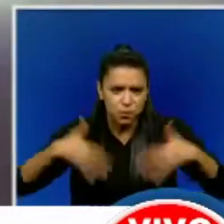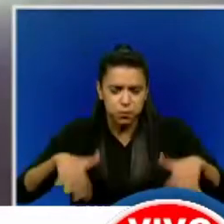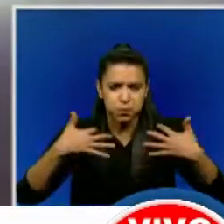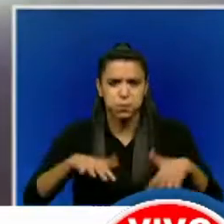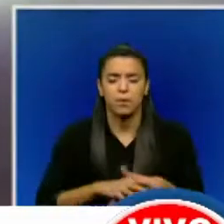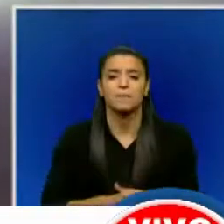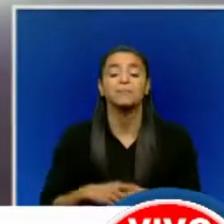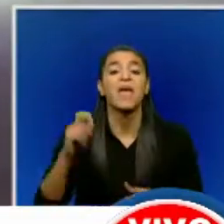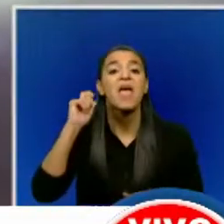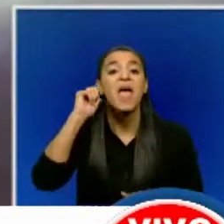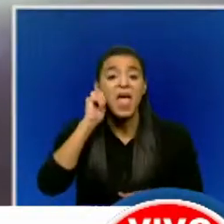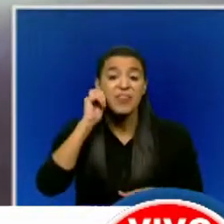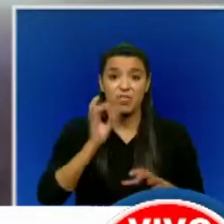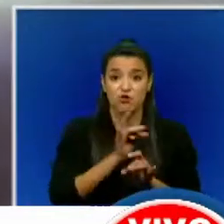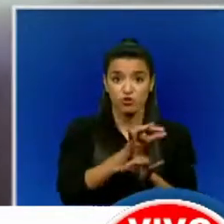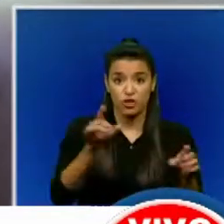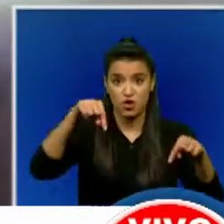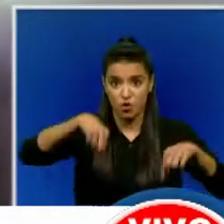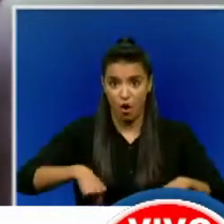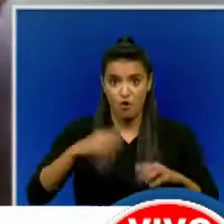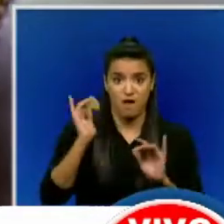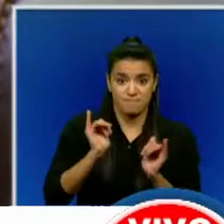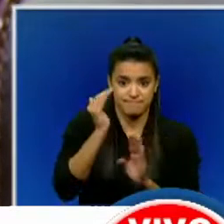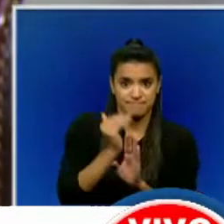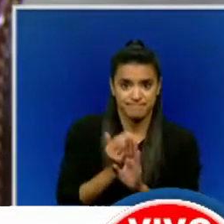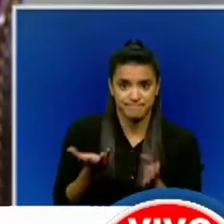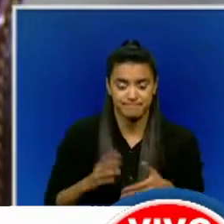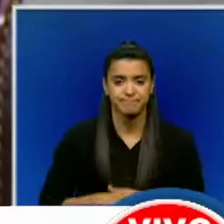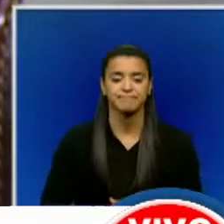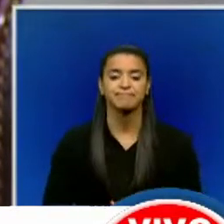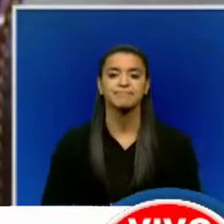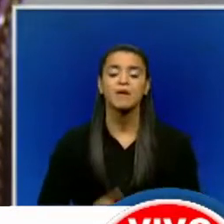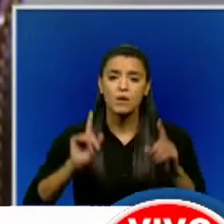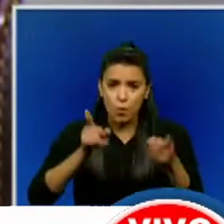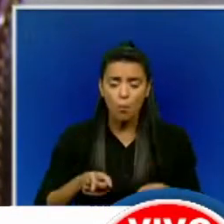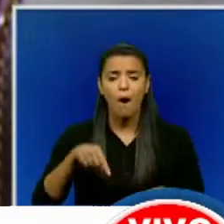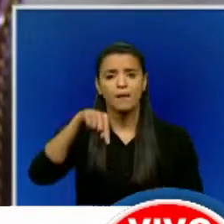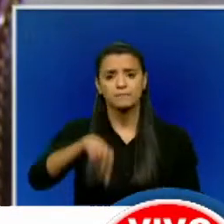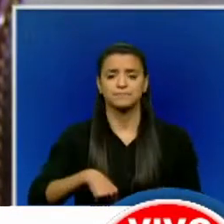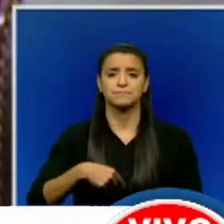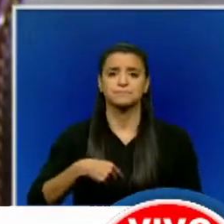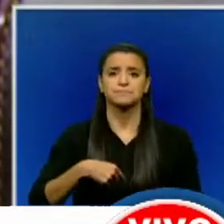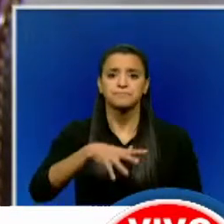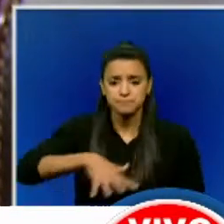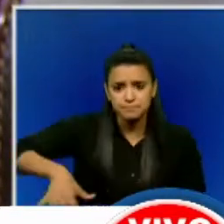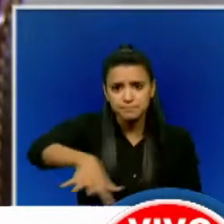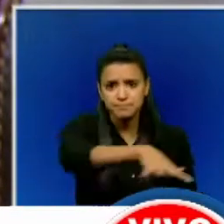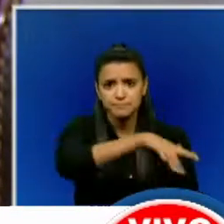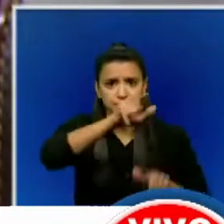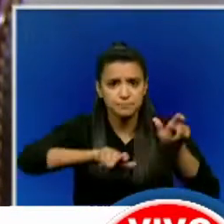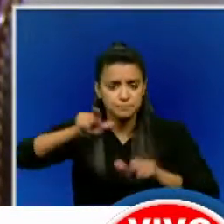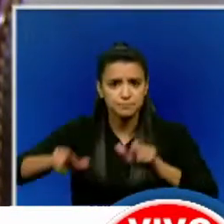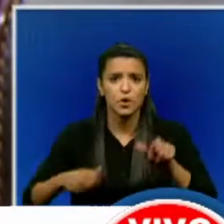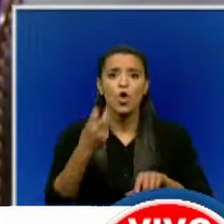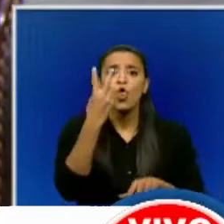de edad de contagio. Así todo, vamos a llevar a la población a